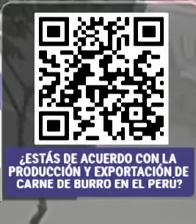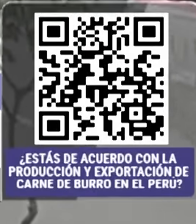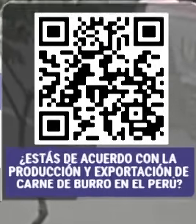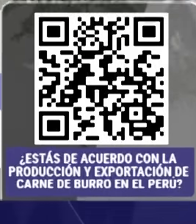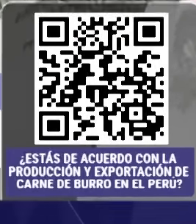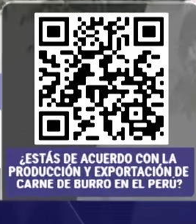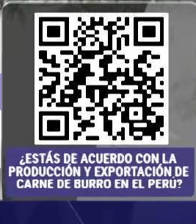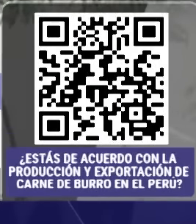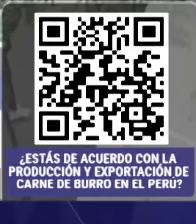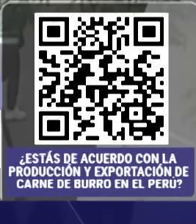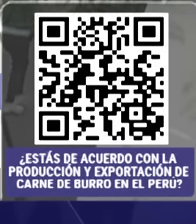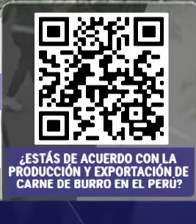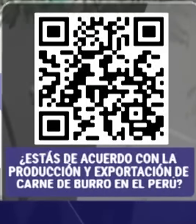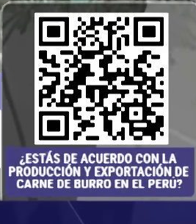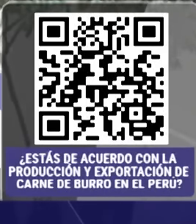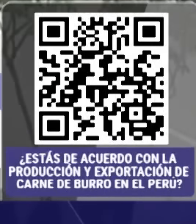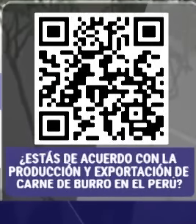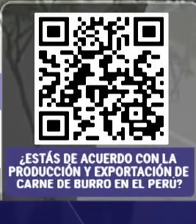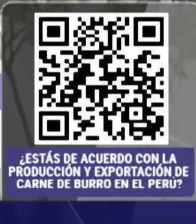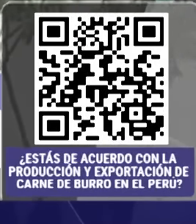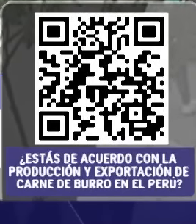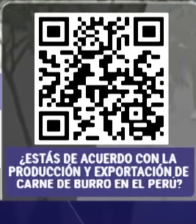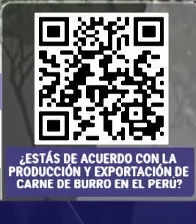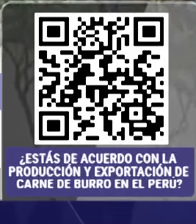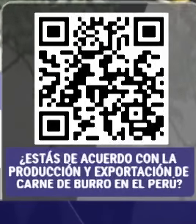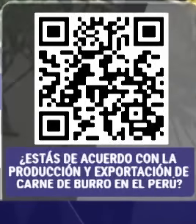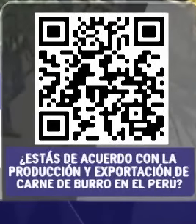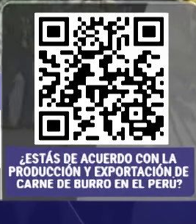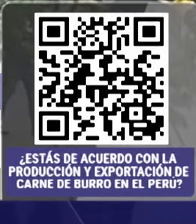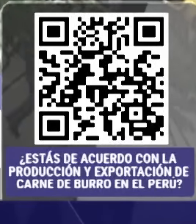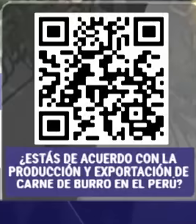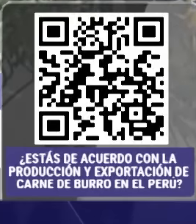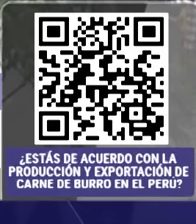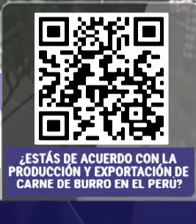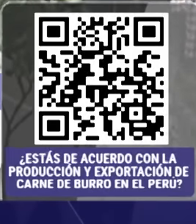importante todo lo que también nos digan las cámaras de seguridad para reconstruir